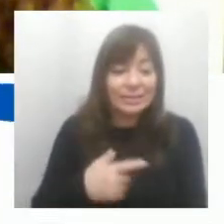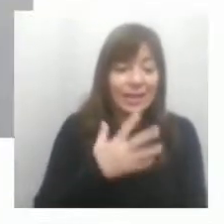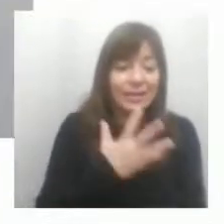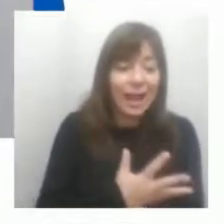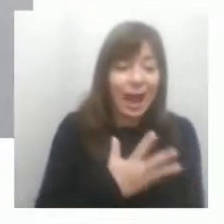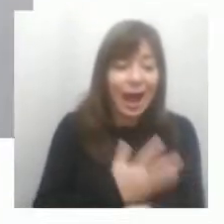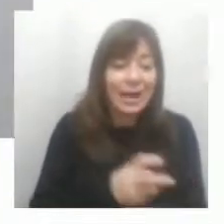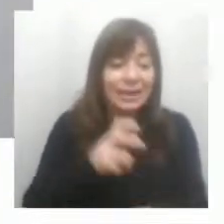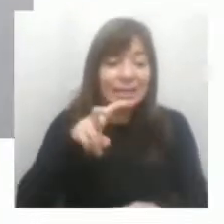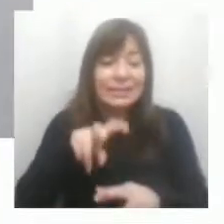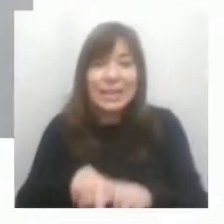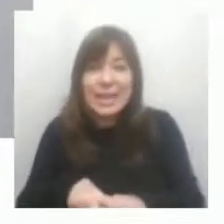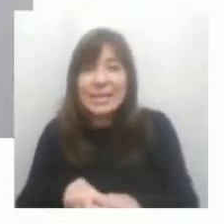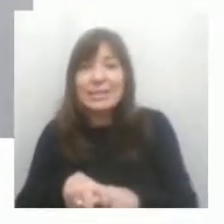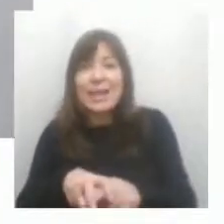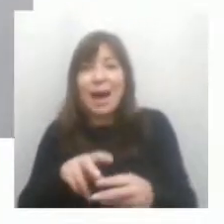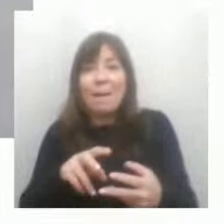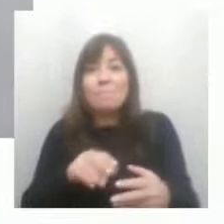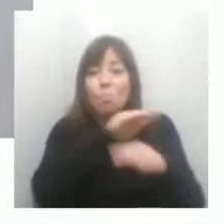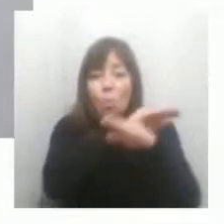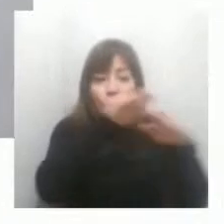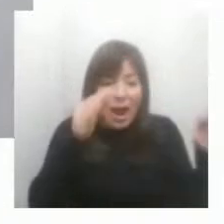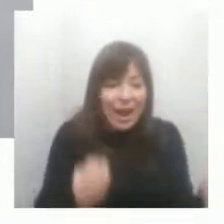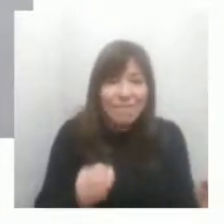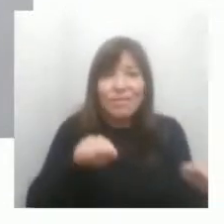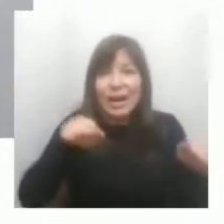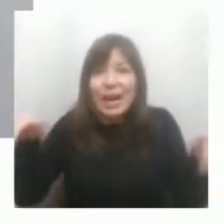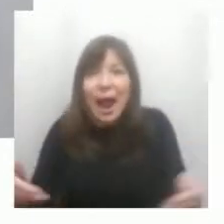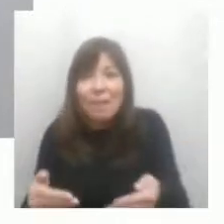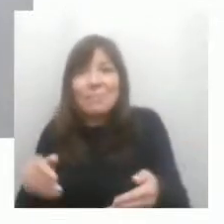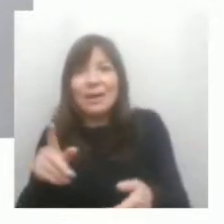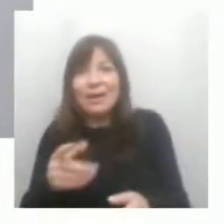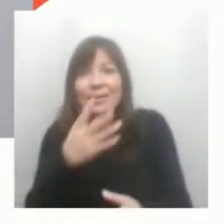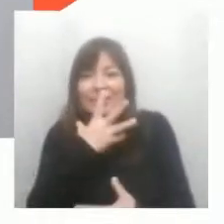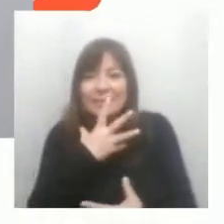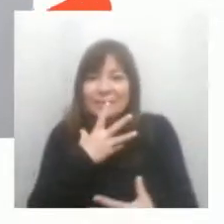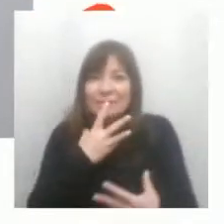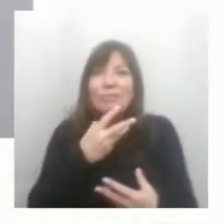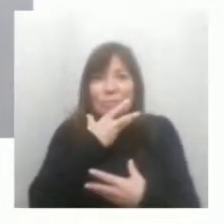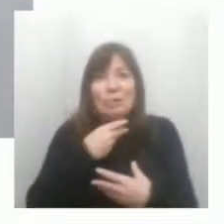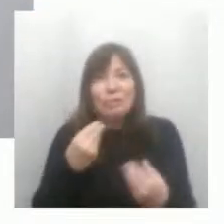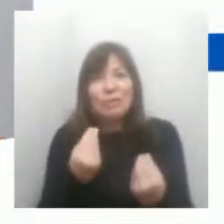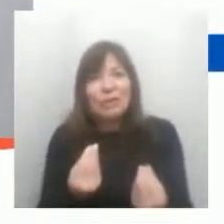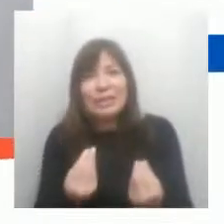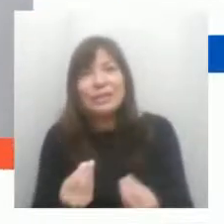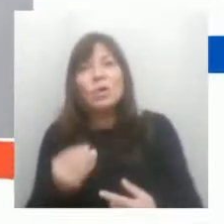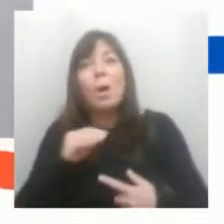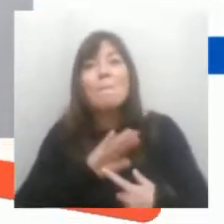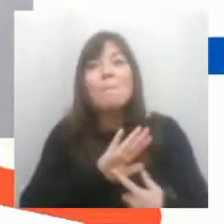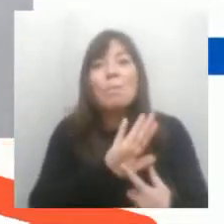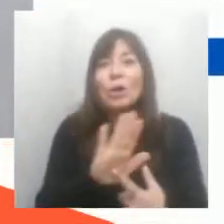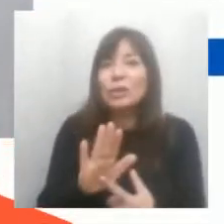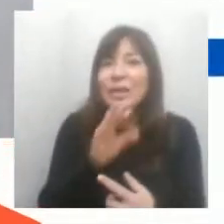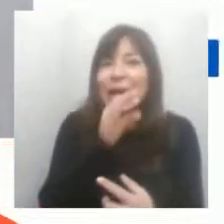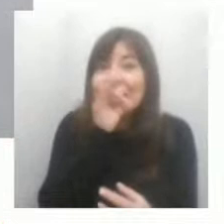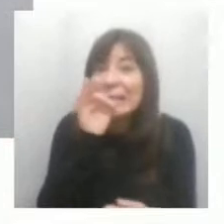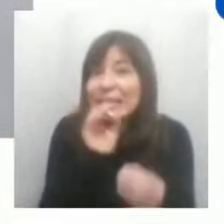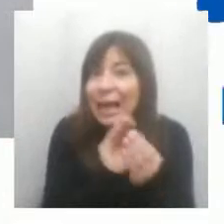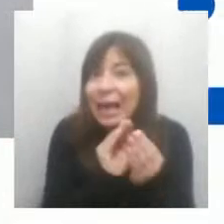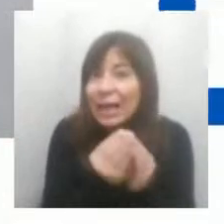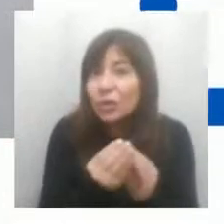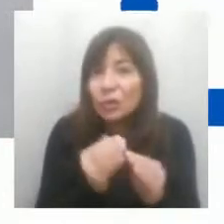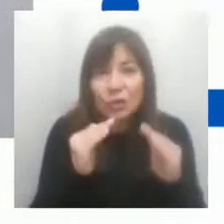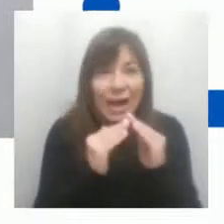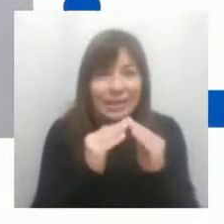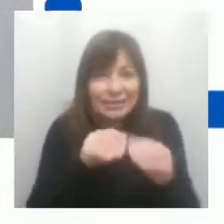tiene un mueble, tiene elementos que lo hacen muy atractivo. Y quiero comentar un poco lo que ocurre, quiero revelar un secreto de la Casa Sísmica. Yo creo